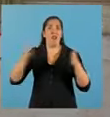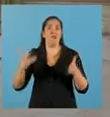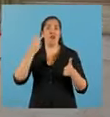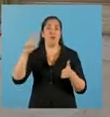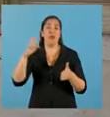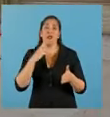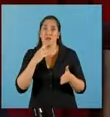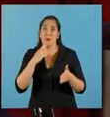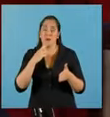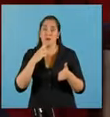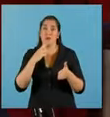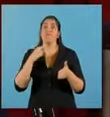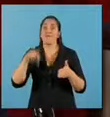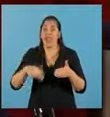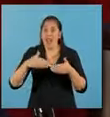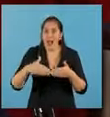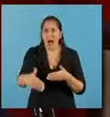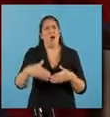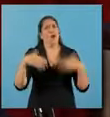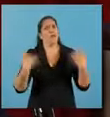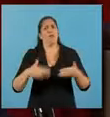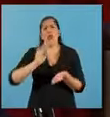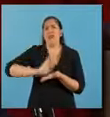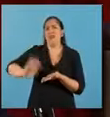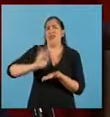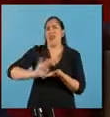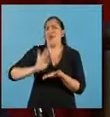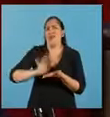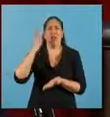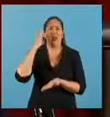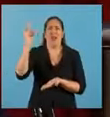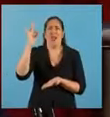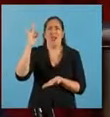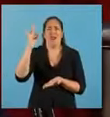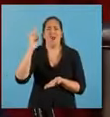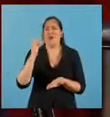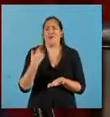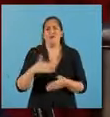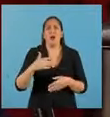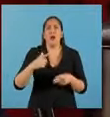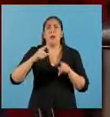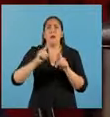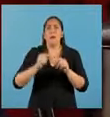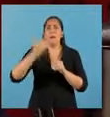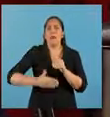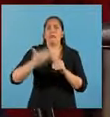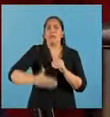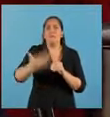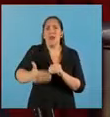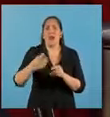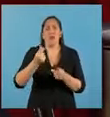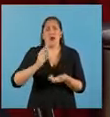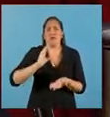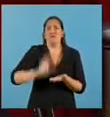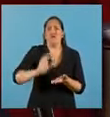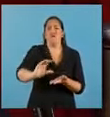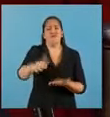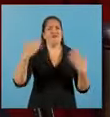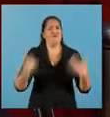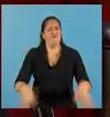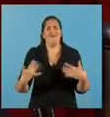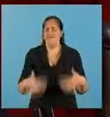Debemos enfrentar una deuda pública récord en monto y concentración temporal de vencimientos. Solo en el año en el